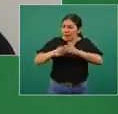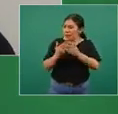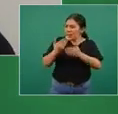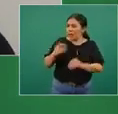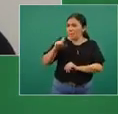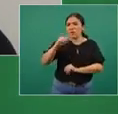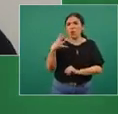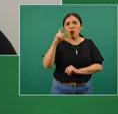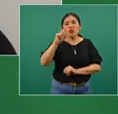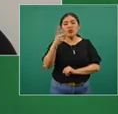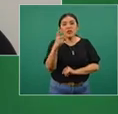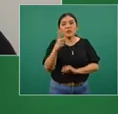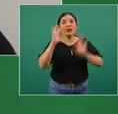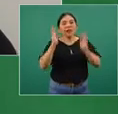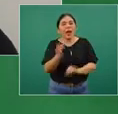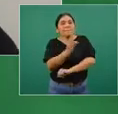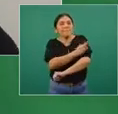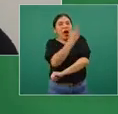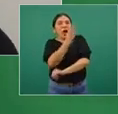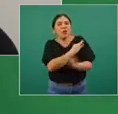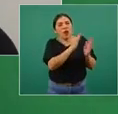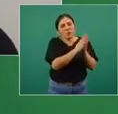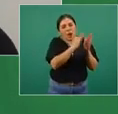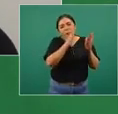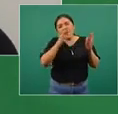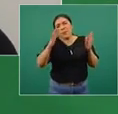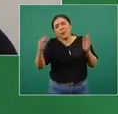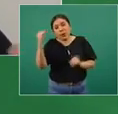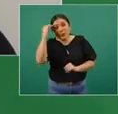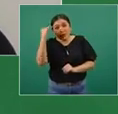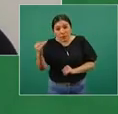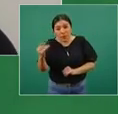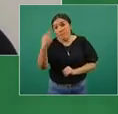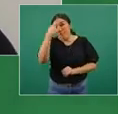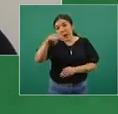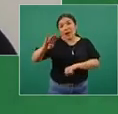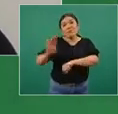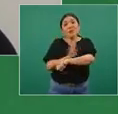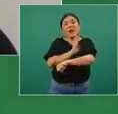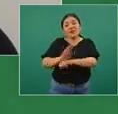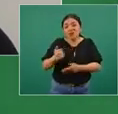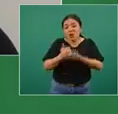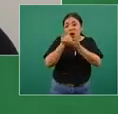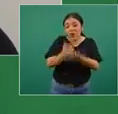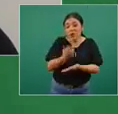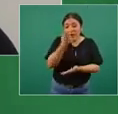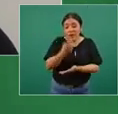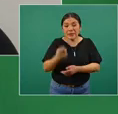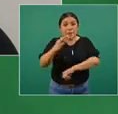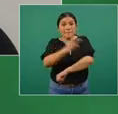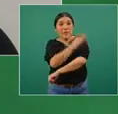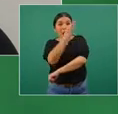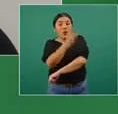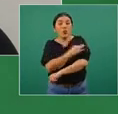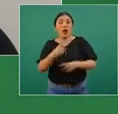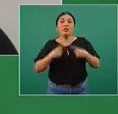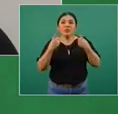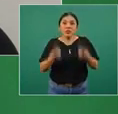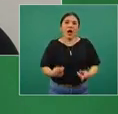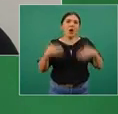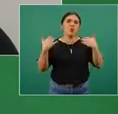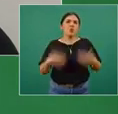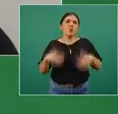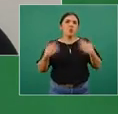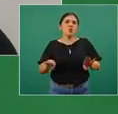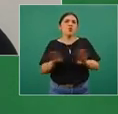diciembre llevando a cabo la vacunación. El beneficio que la vacuna les va a proveer, pues es por mucho en